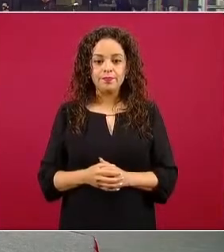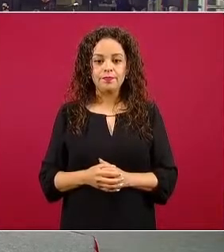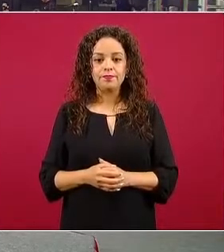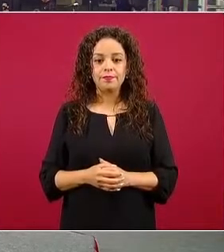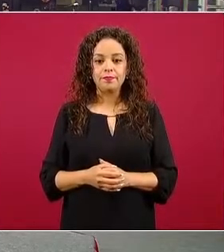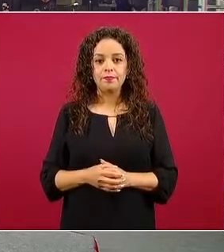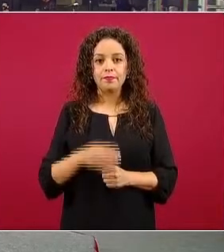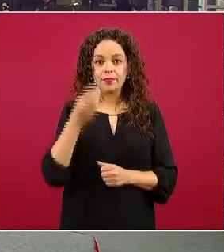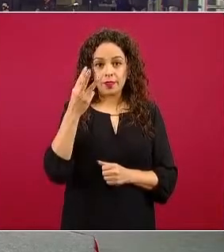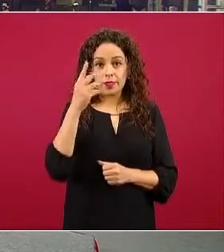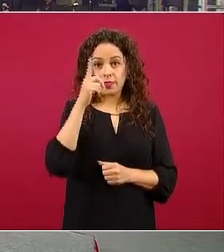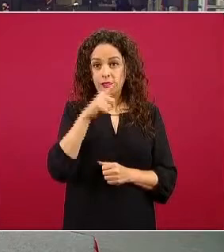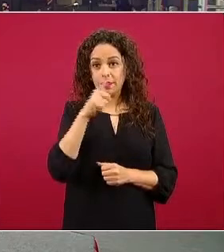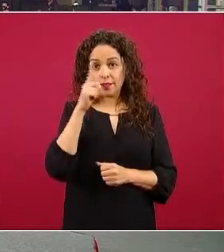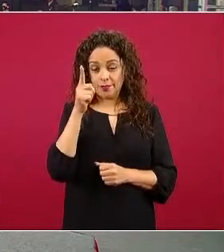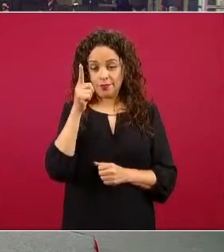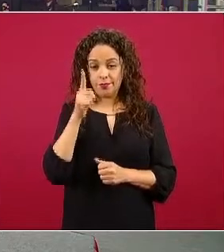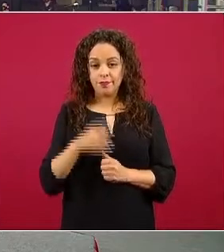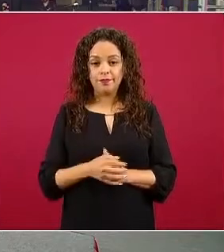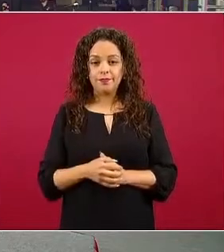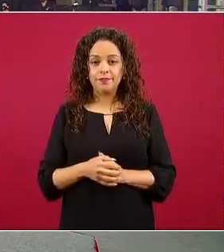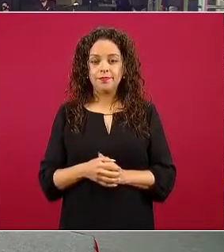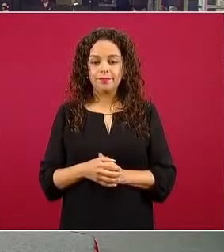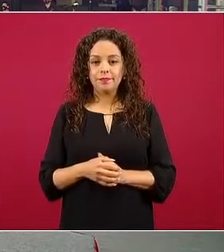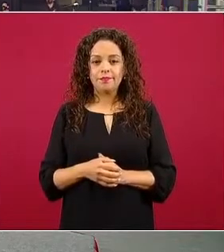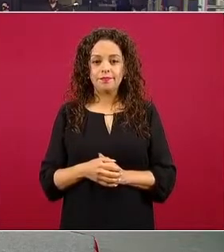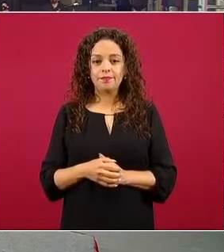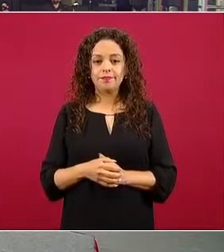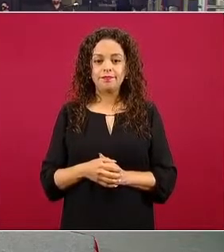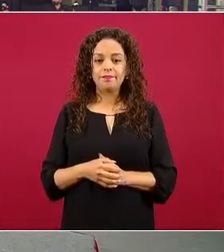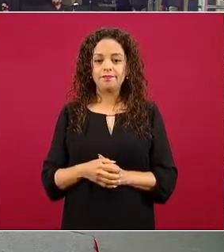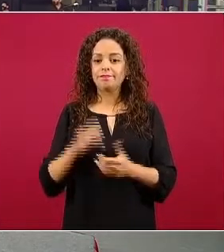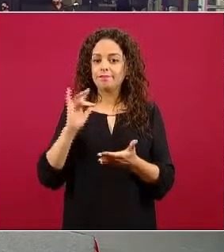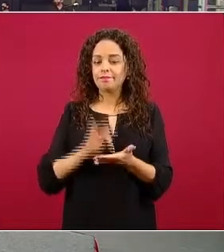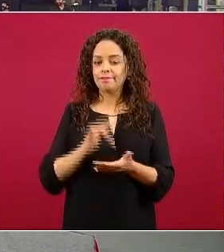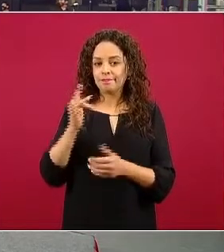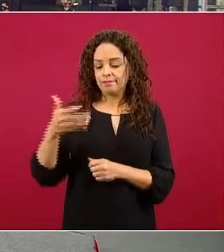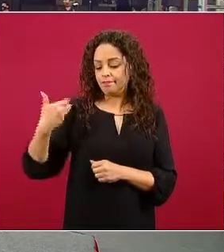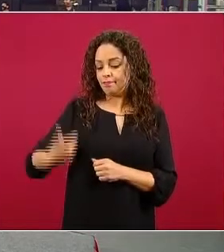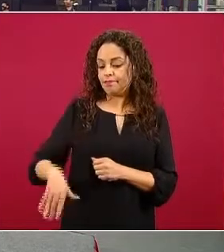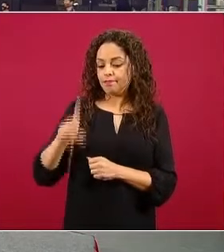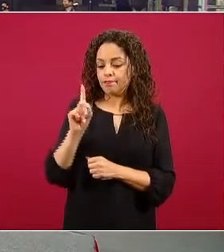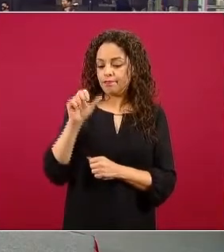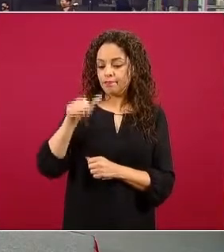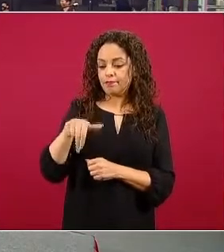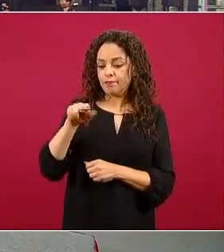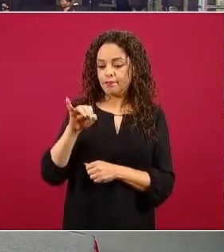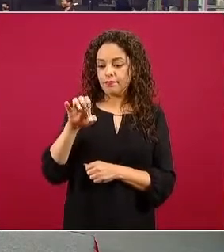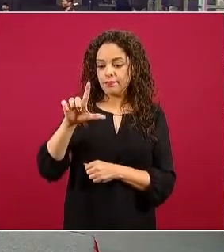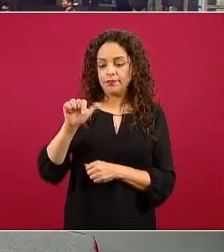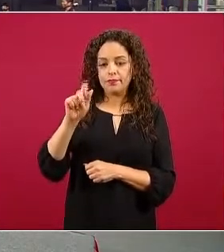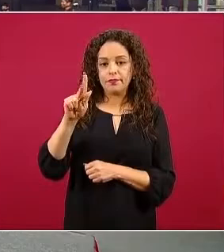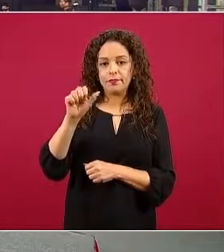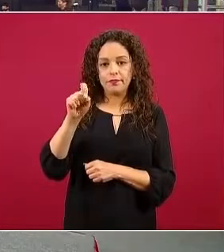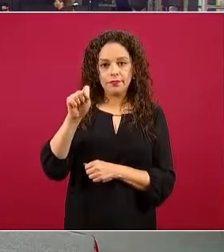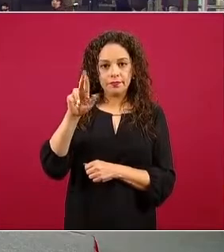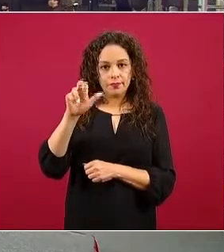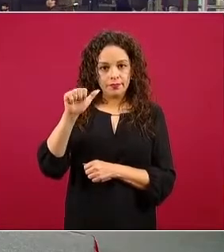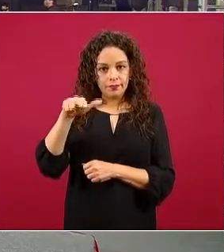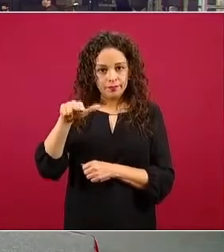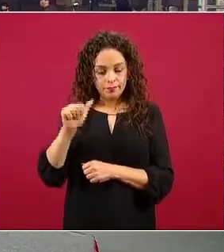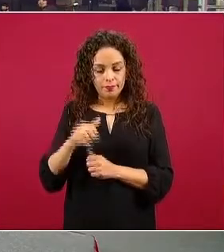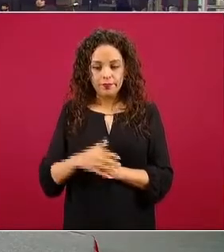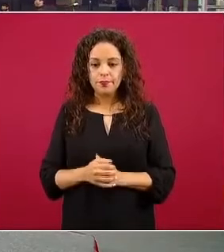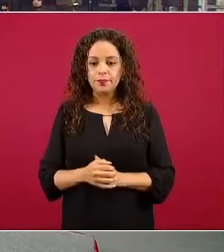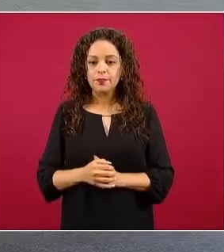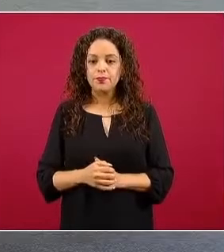y 3. Araceli. Gracias. Daniela Pastrana, ¿de qué página, doctor? ¿Qué pasa